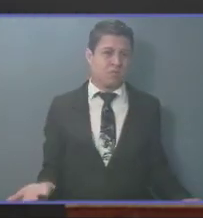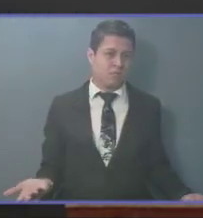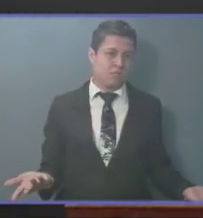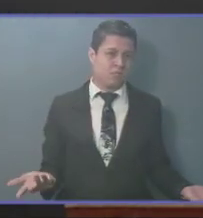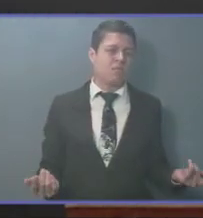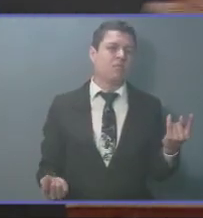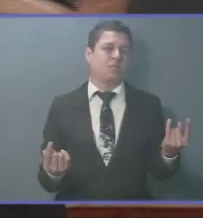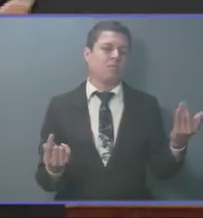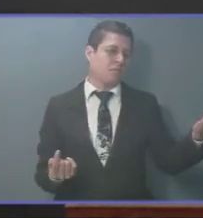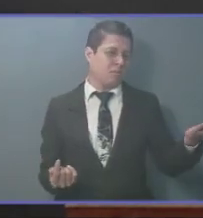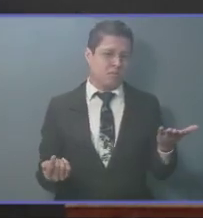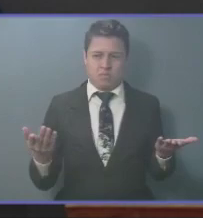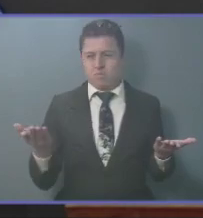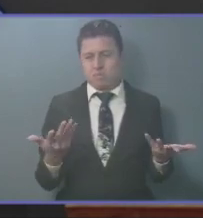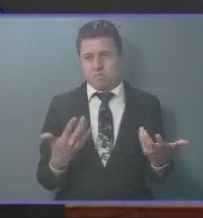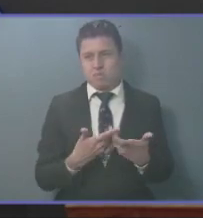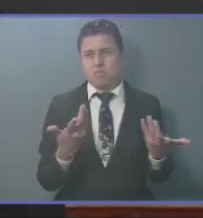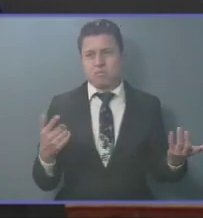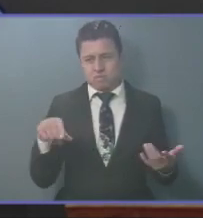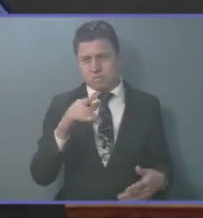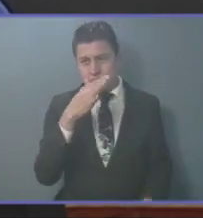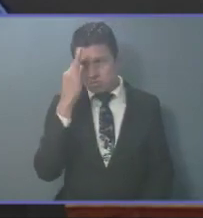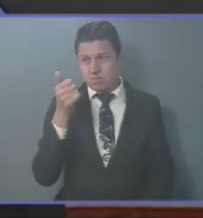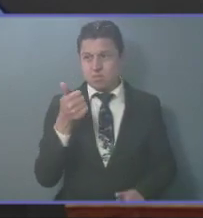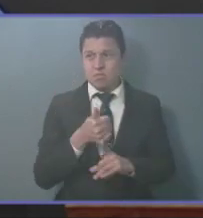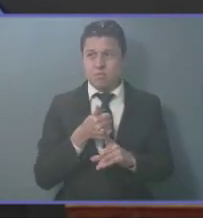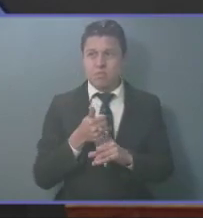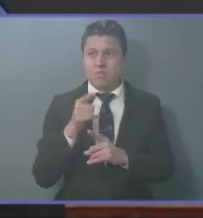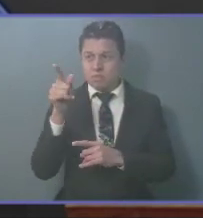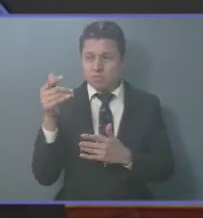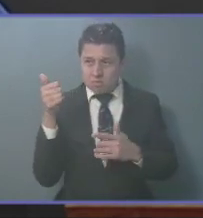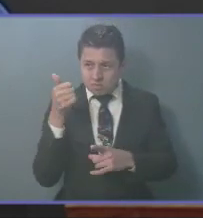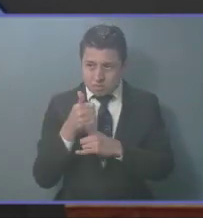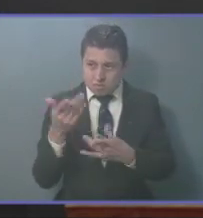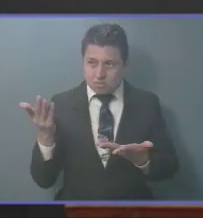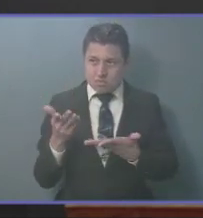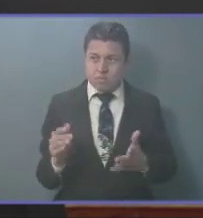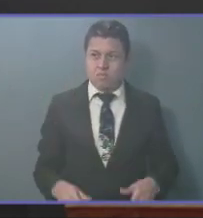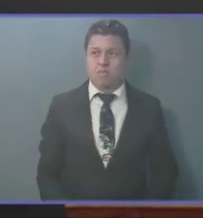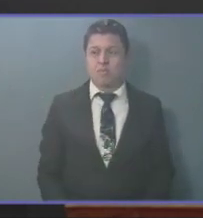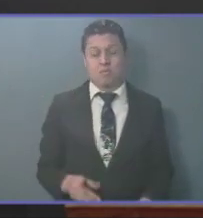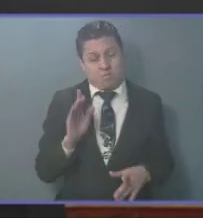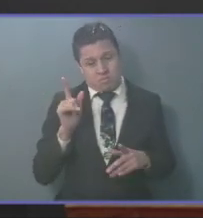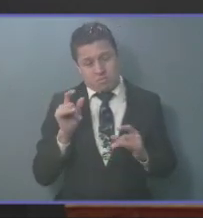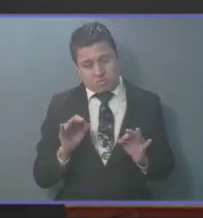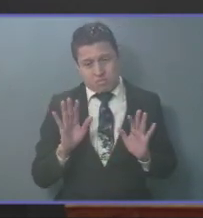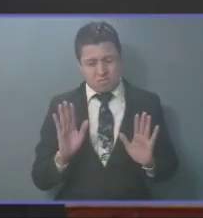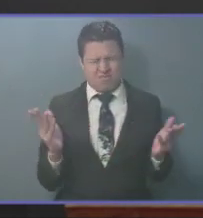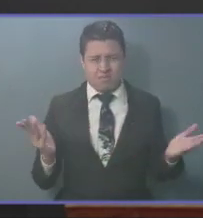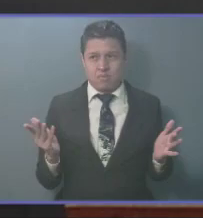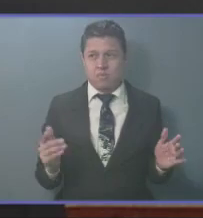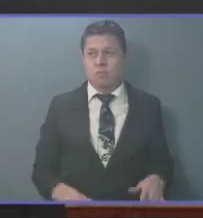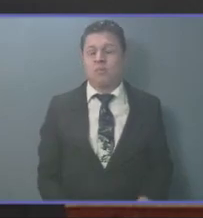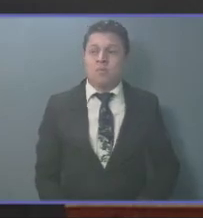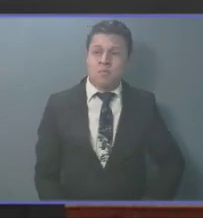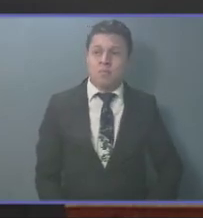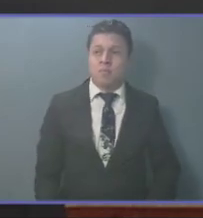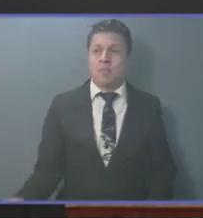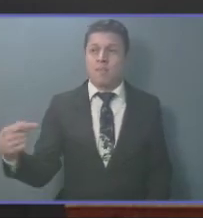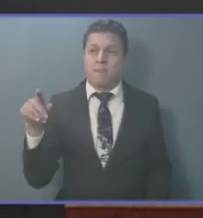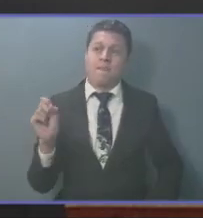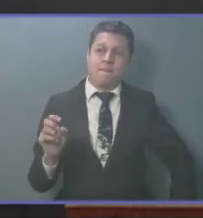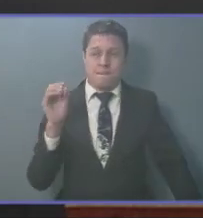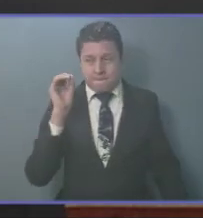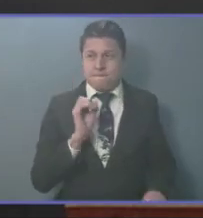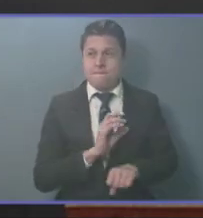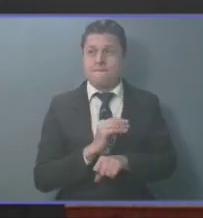estamos? ¿Cree usted mismo en lo que está haciendo? Porque si así fuese, pudo haber